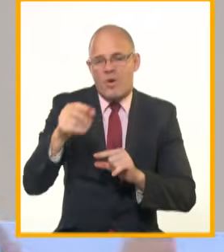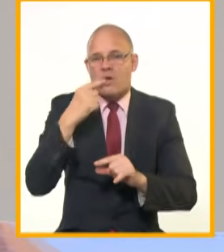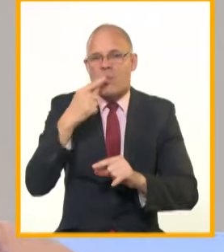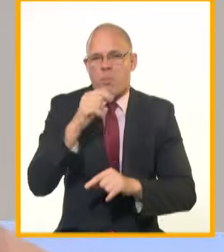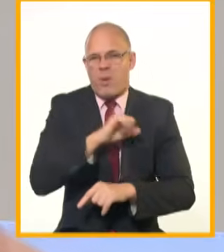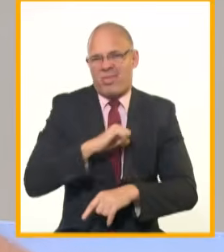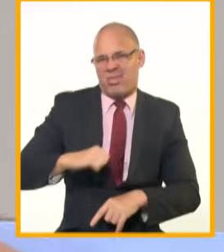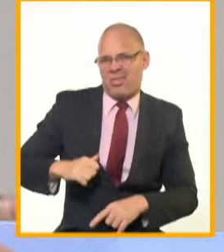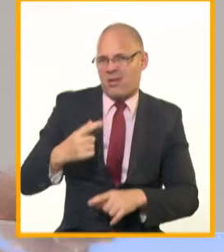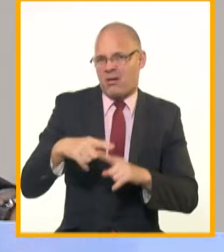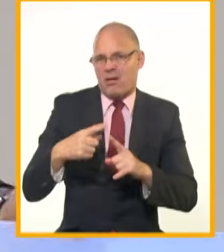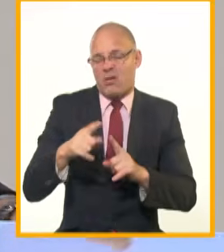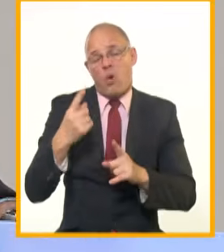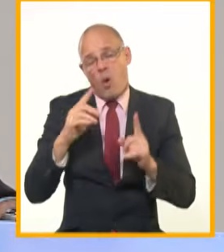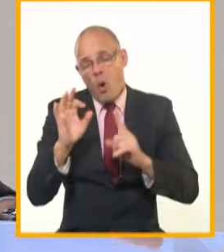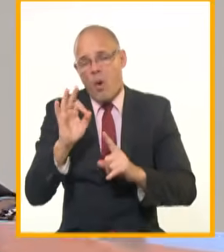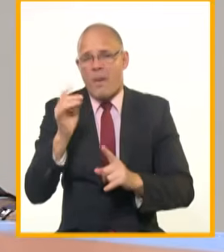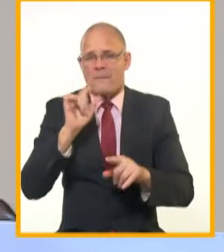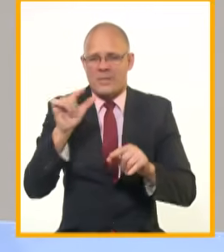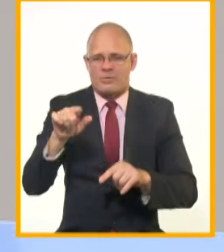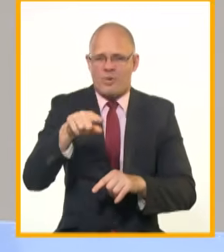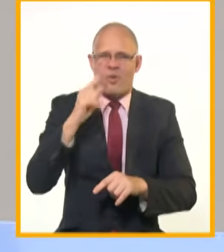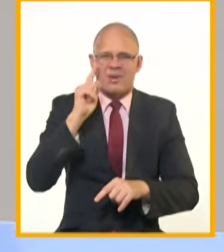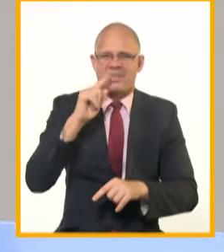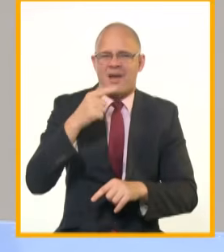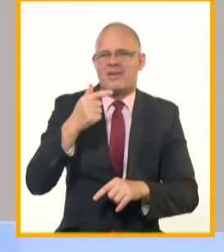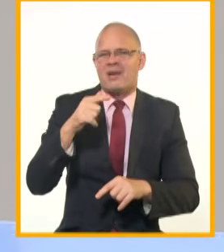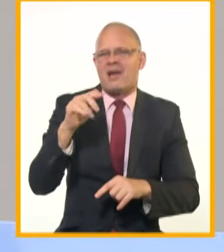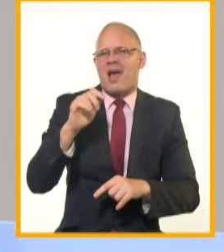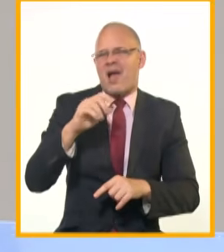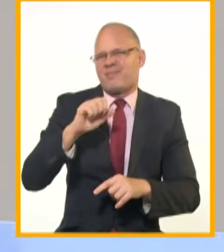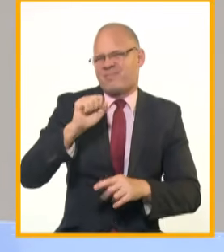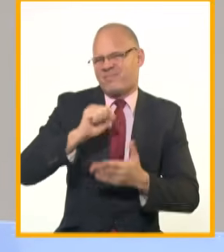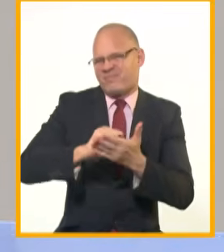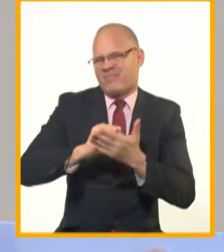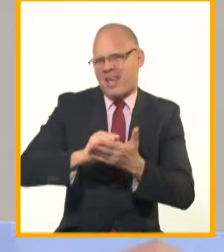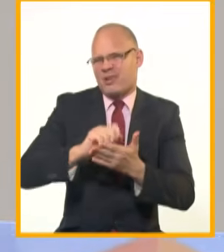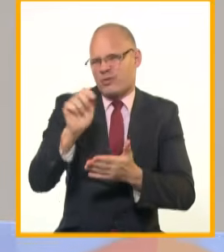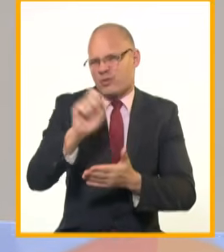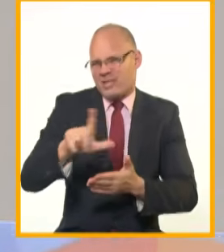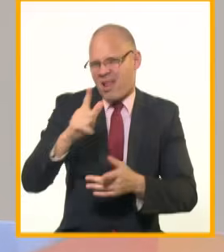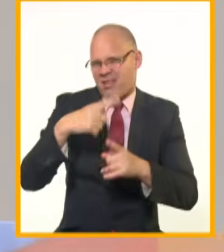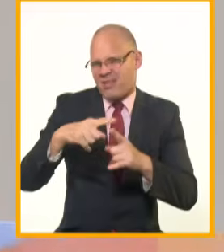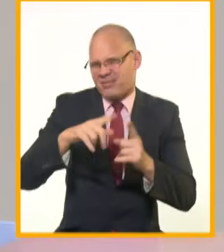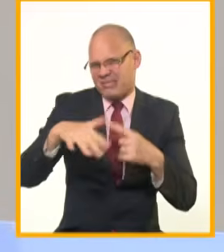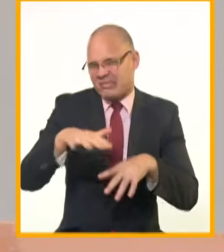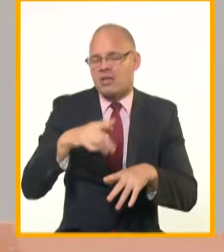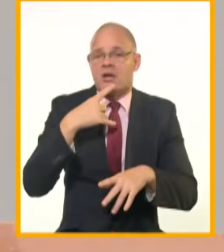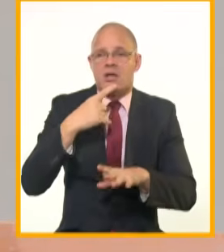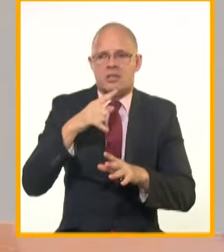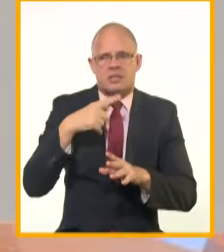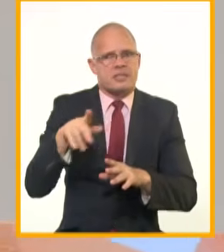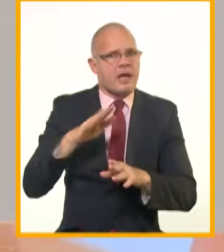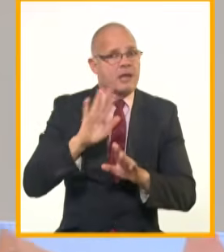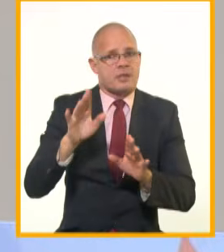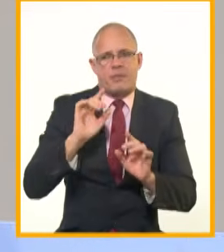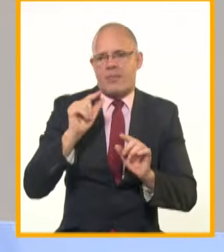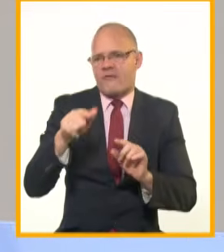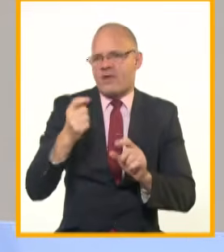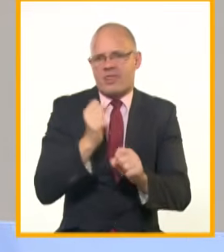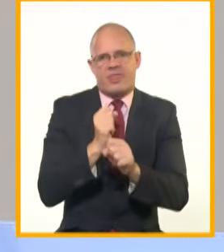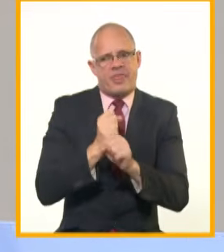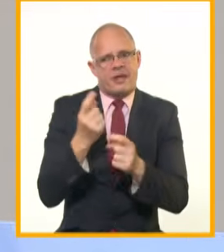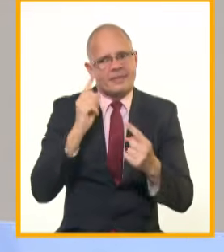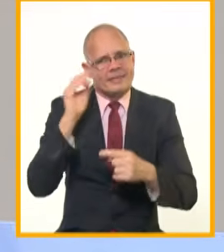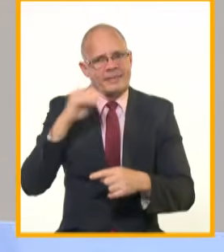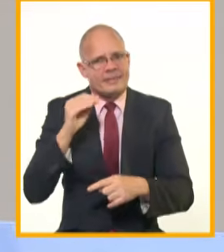del asistencialismo, o sea, personas que se logren valer por sí mismos, aunque sabemos la situación que tenemos con el salario y con